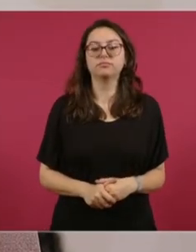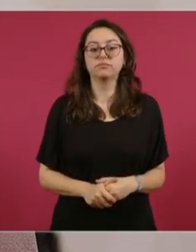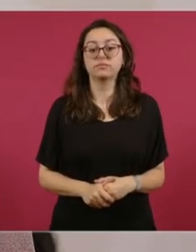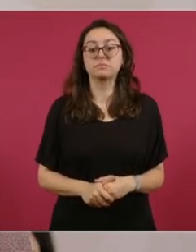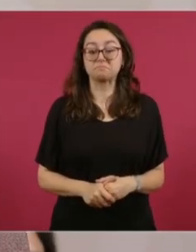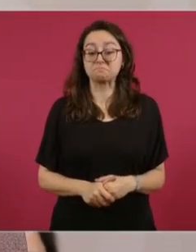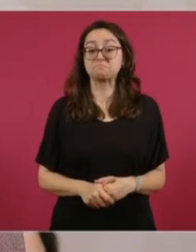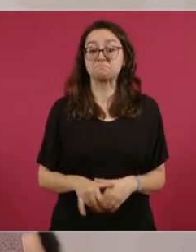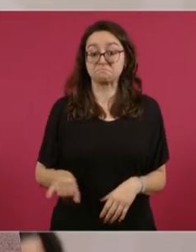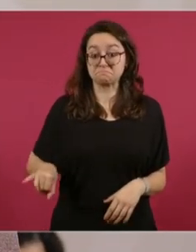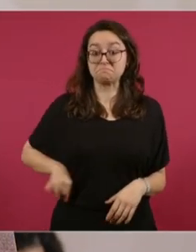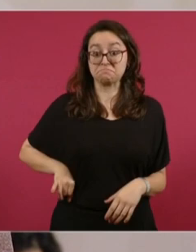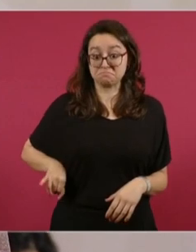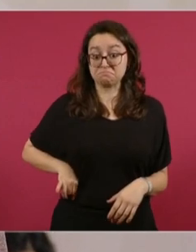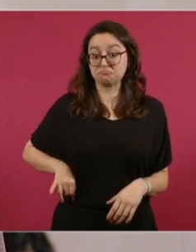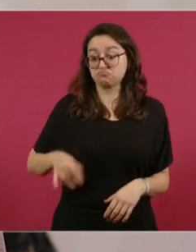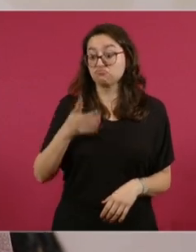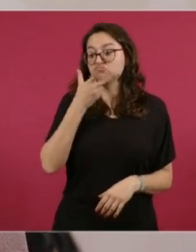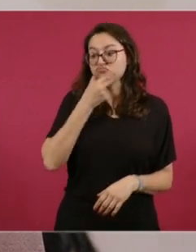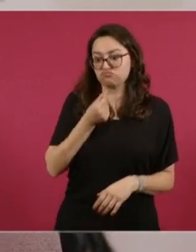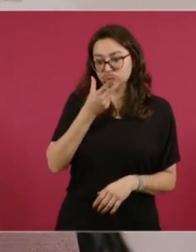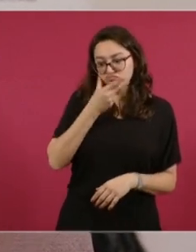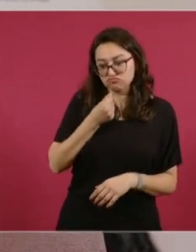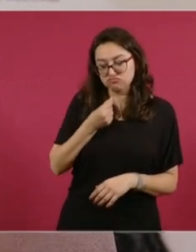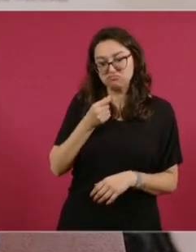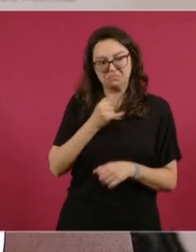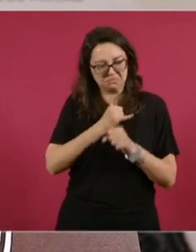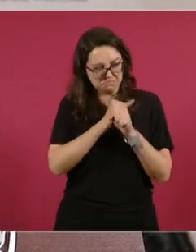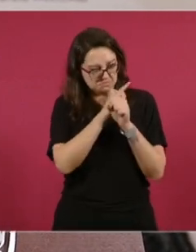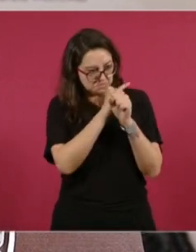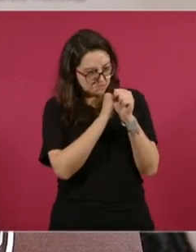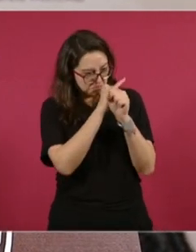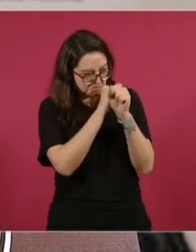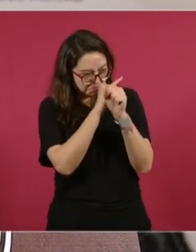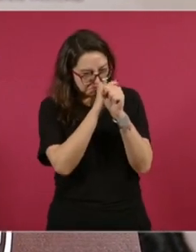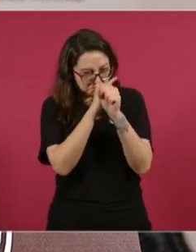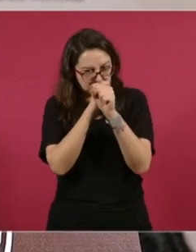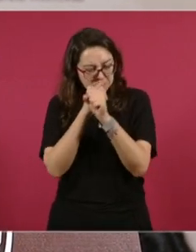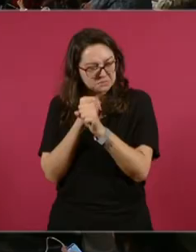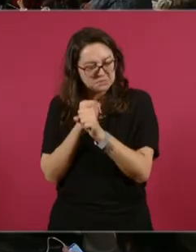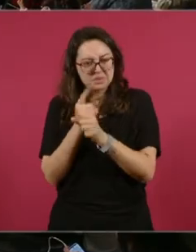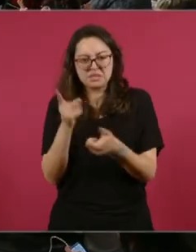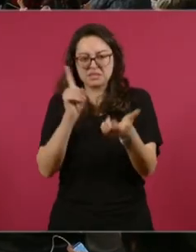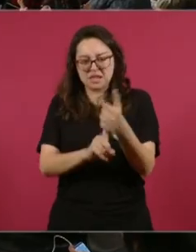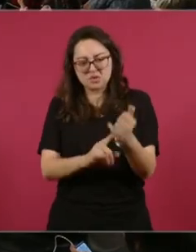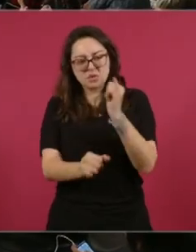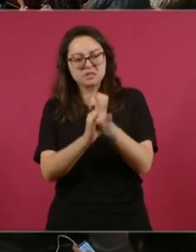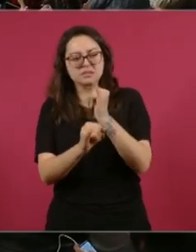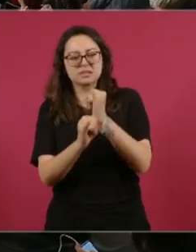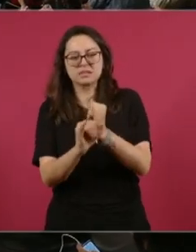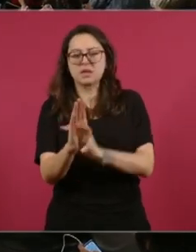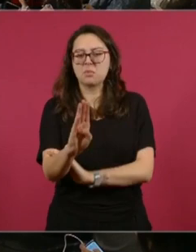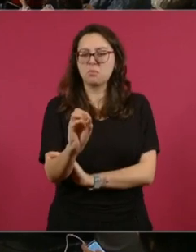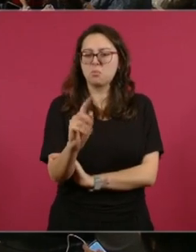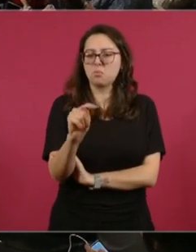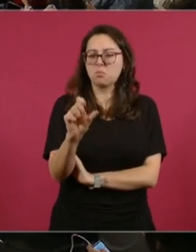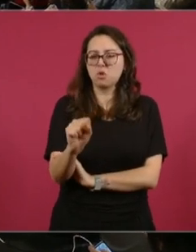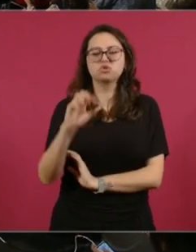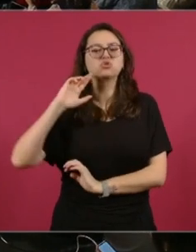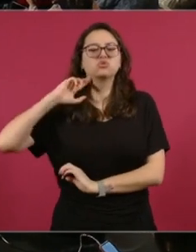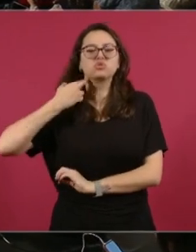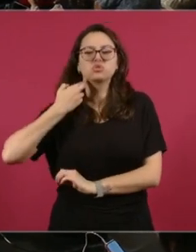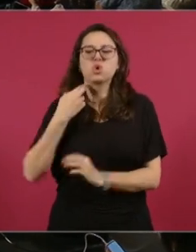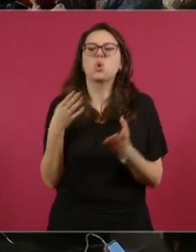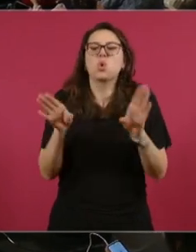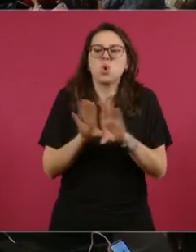es muy bueno porque hace un análisis de cómo compran los votos. Es que